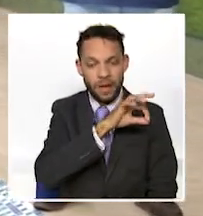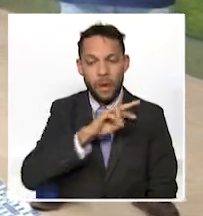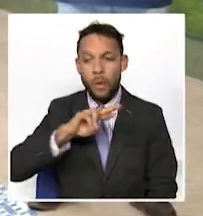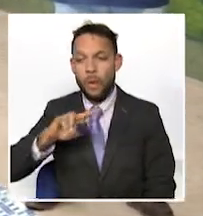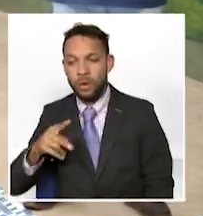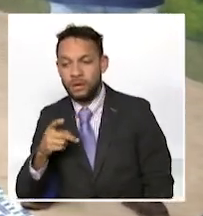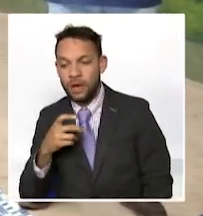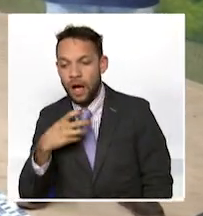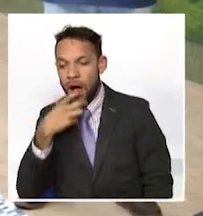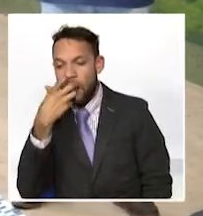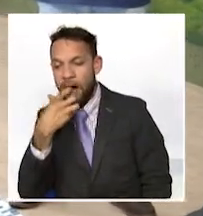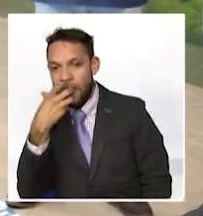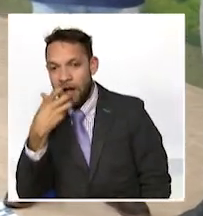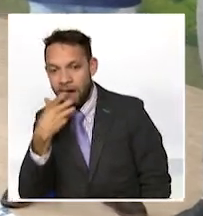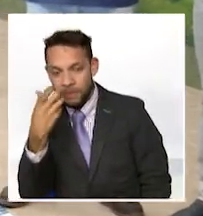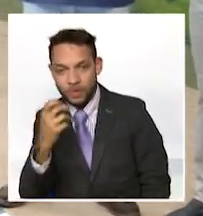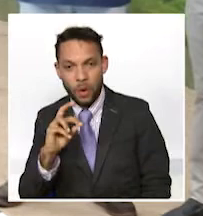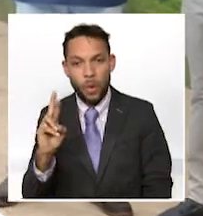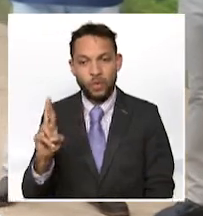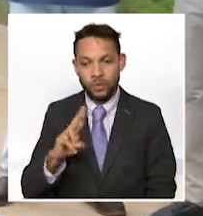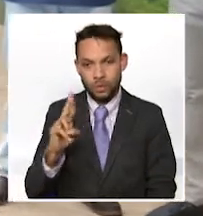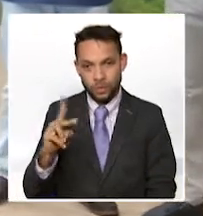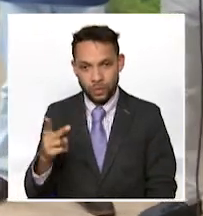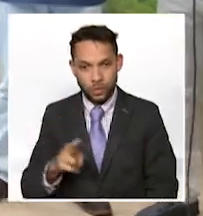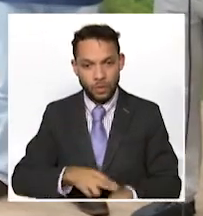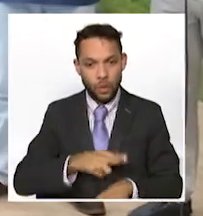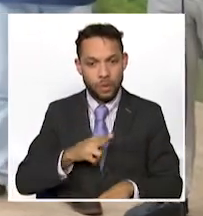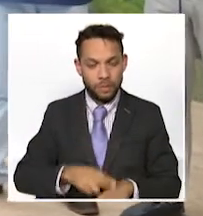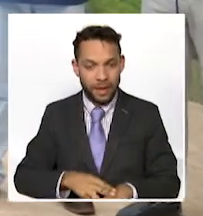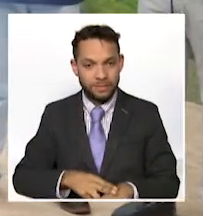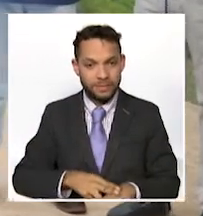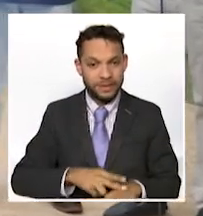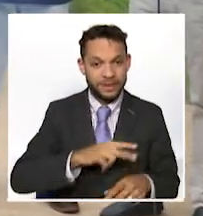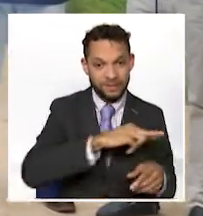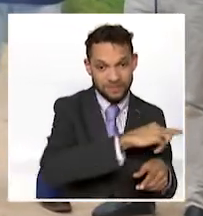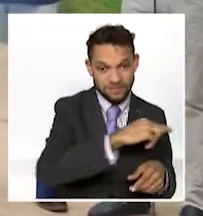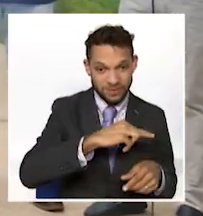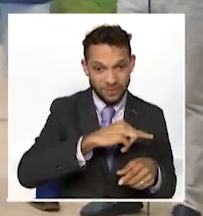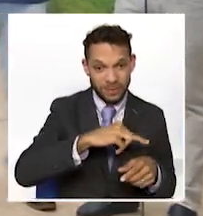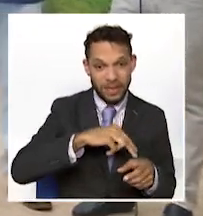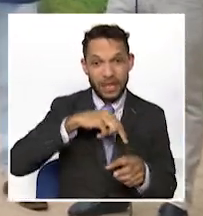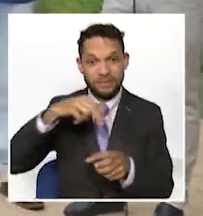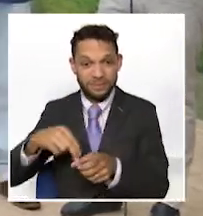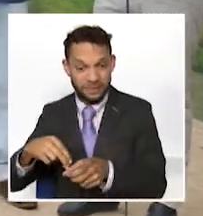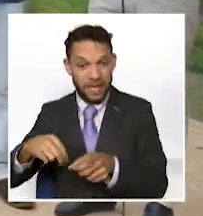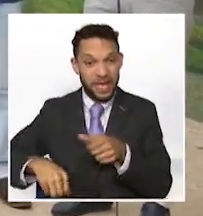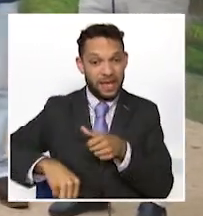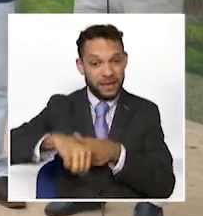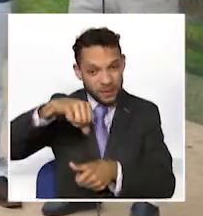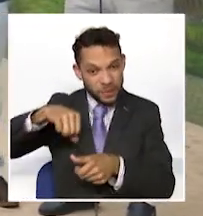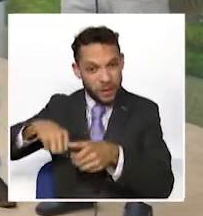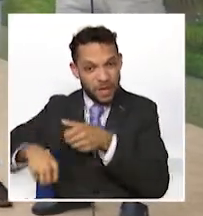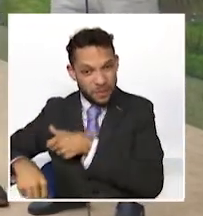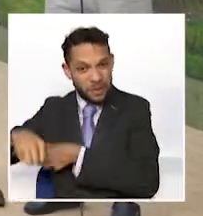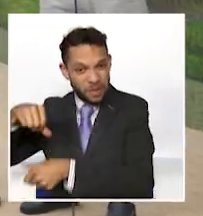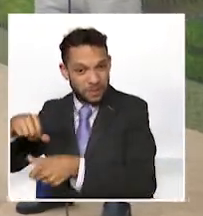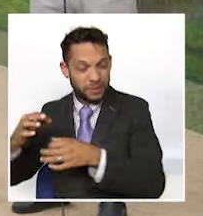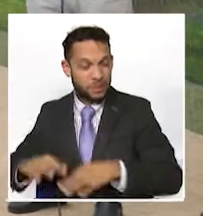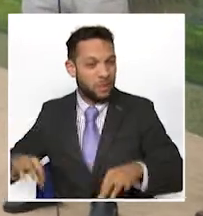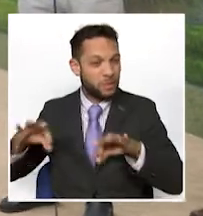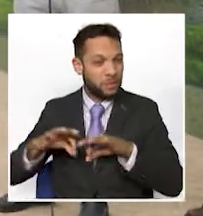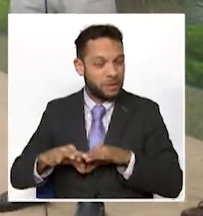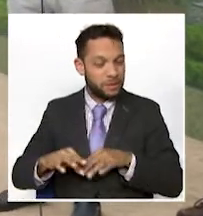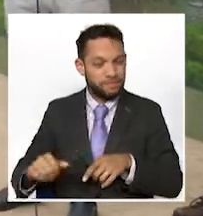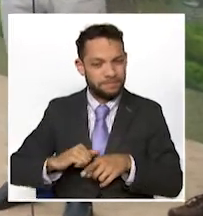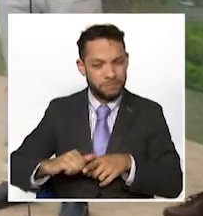caliente y la otra al clima para hacer juego de temperaturas. Y hablar hoy de un tema tan importante y del por qué nuestros parques